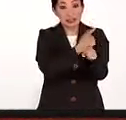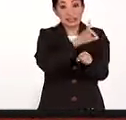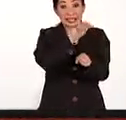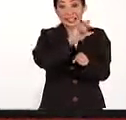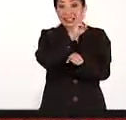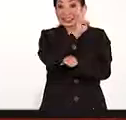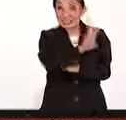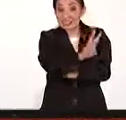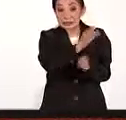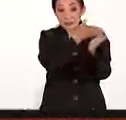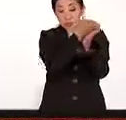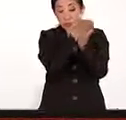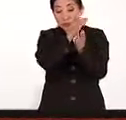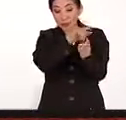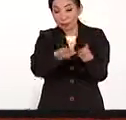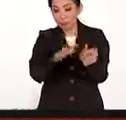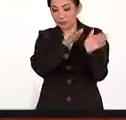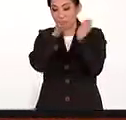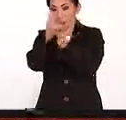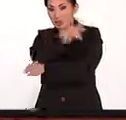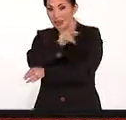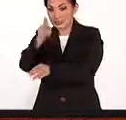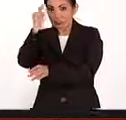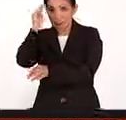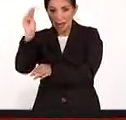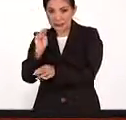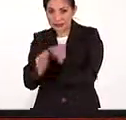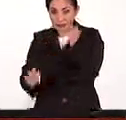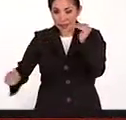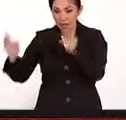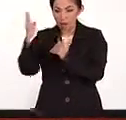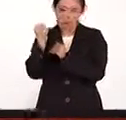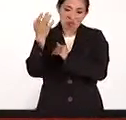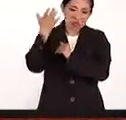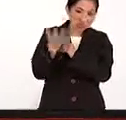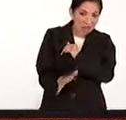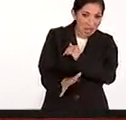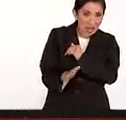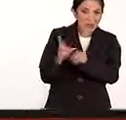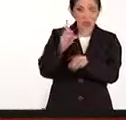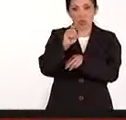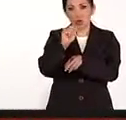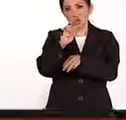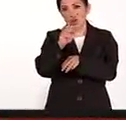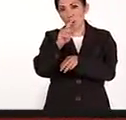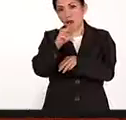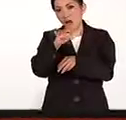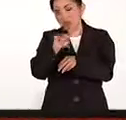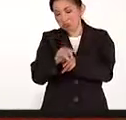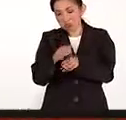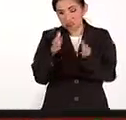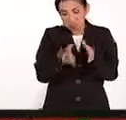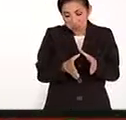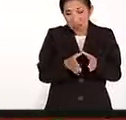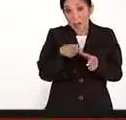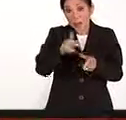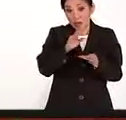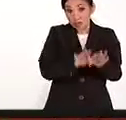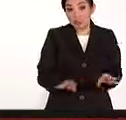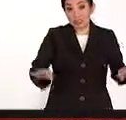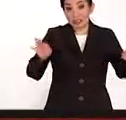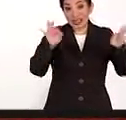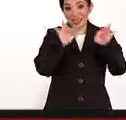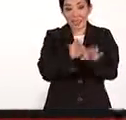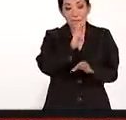73 en un número semejante de maestrías 9 o 10 y doctorados pero es importante que